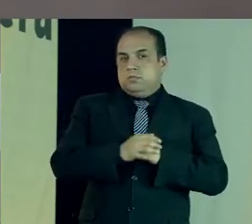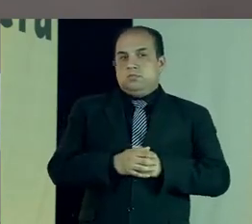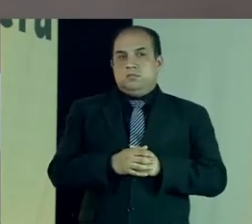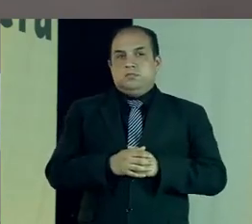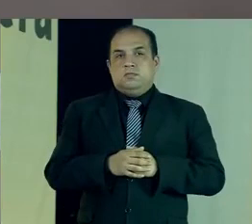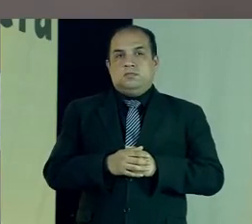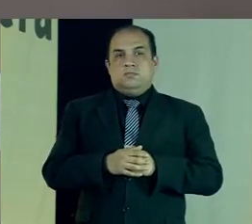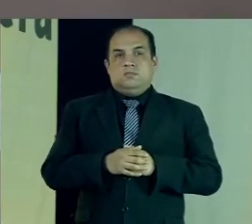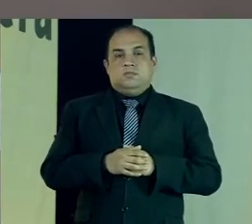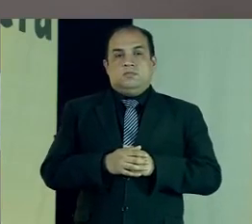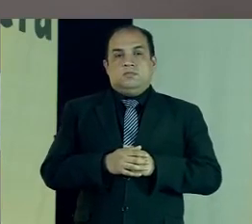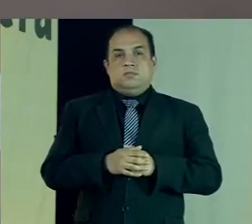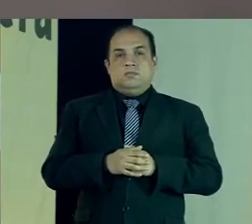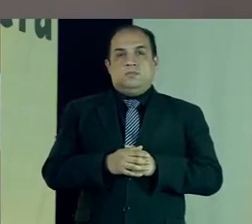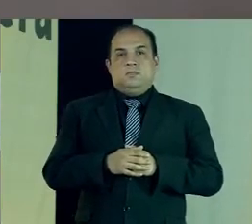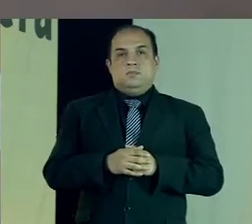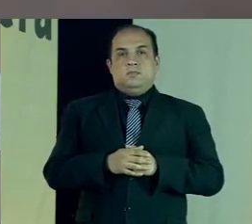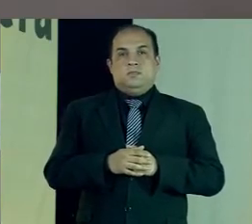en pocos minutos